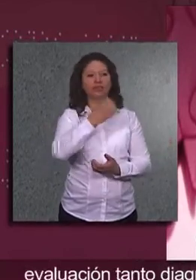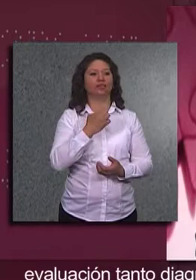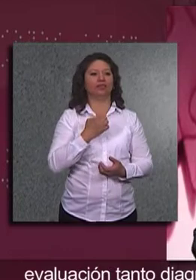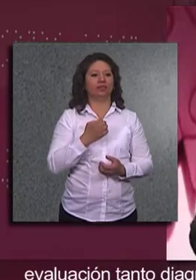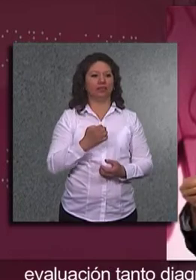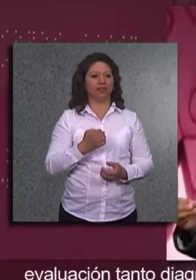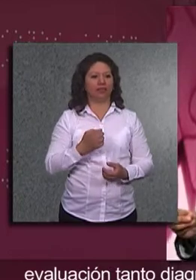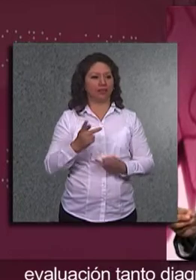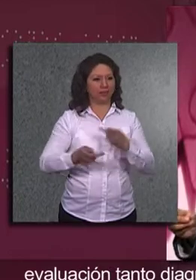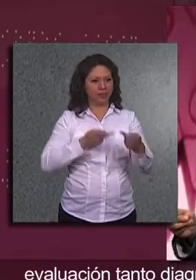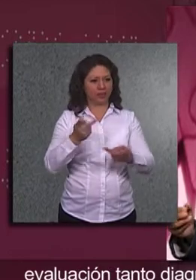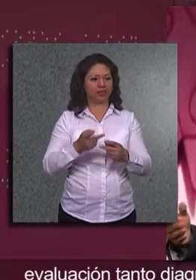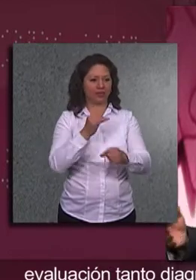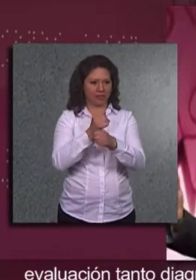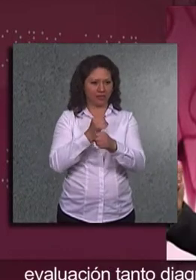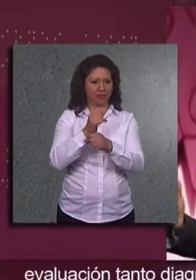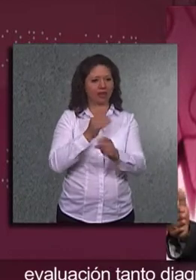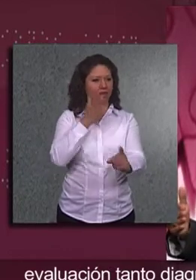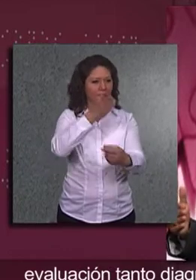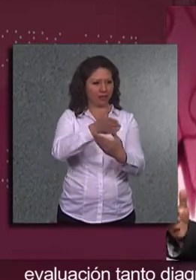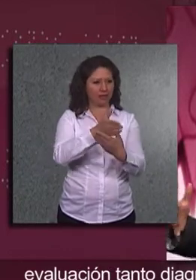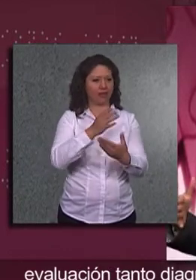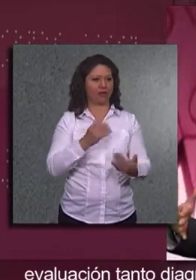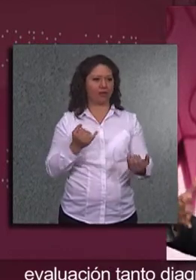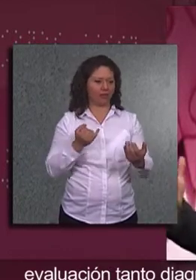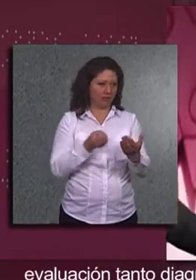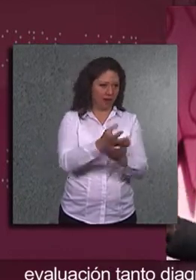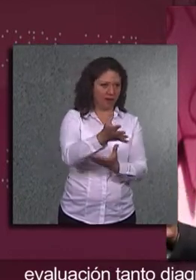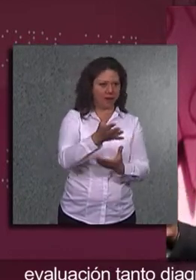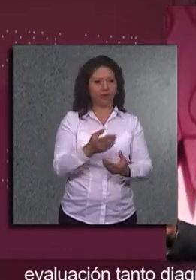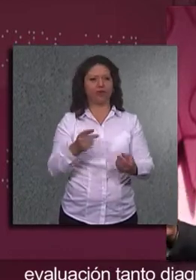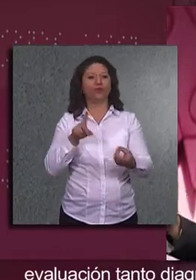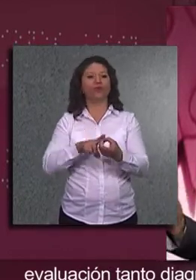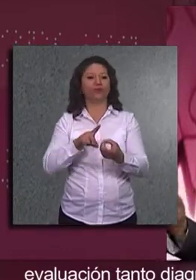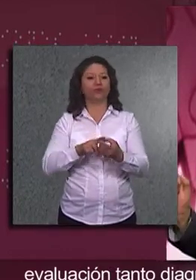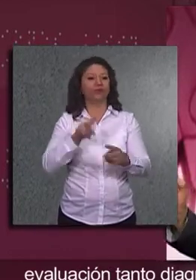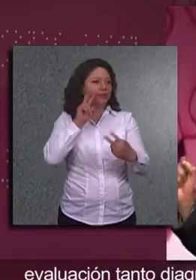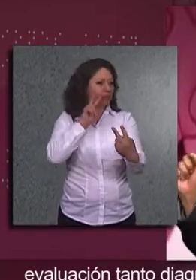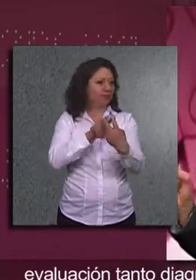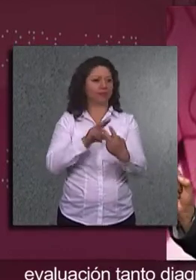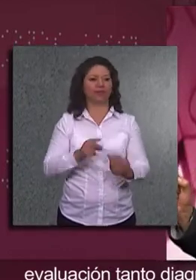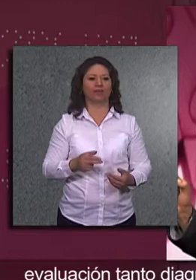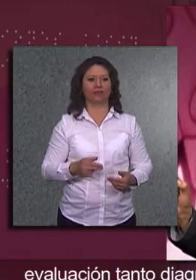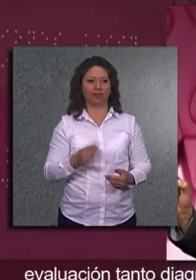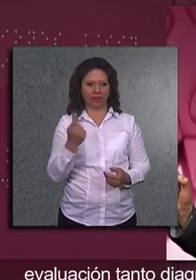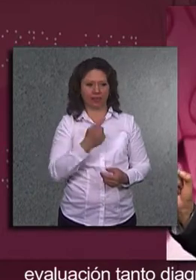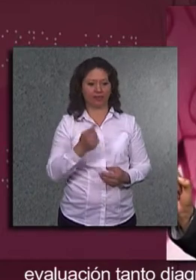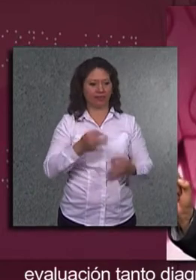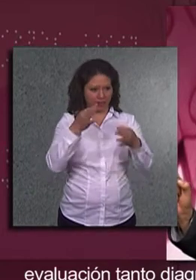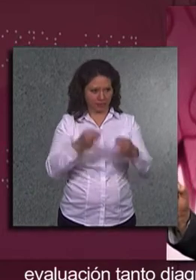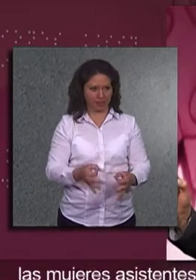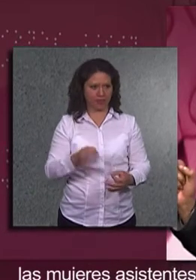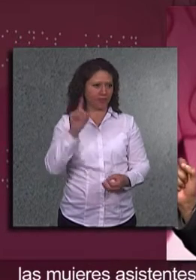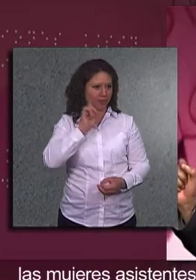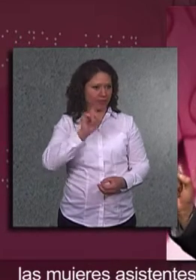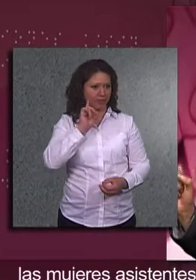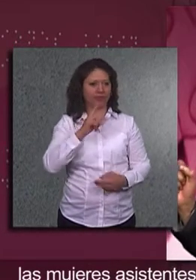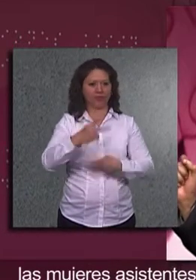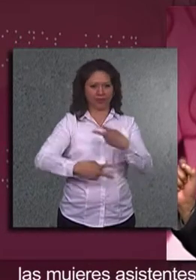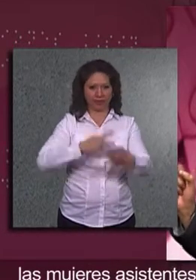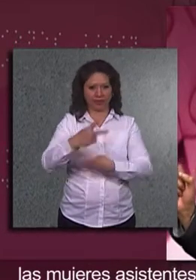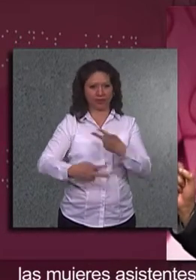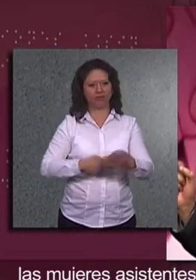tanto diagnóstico de entrada como de salida donde se identifique que plenamente las